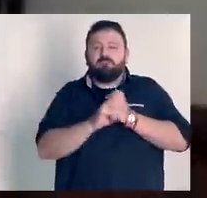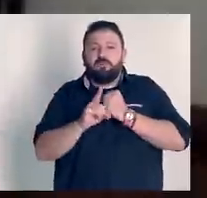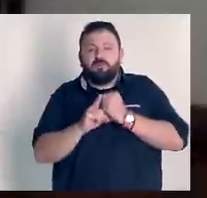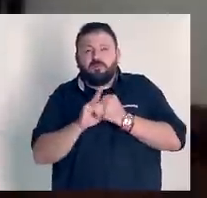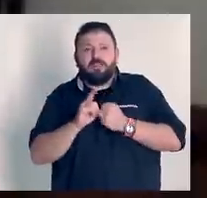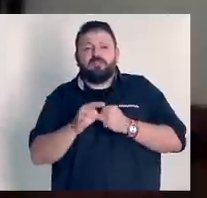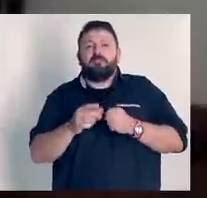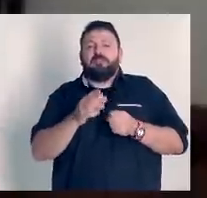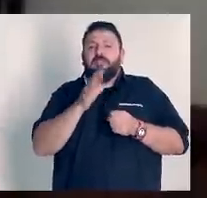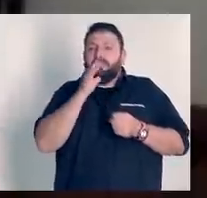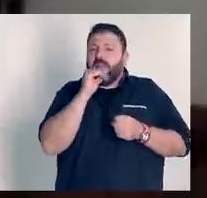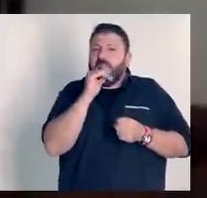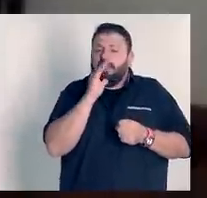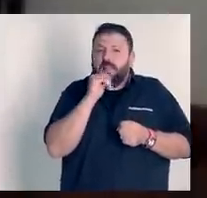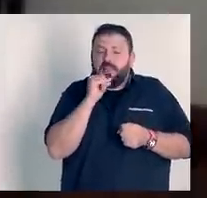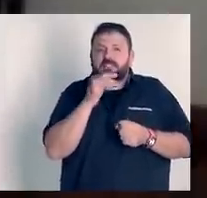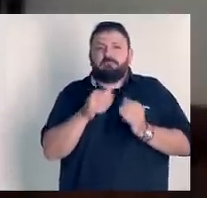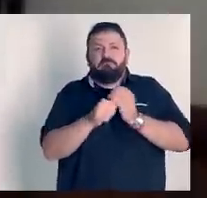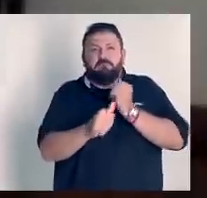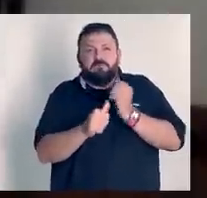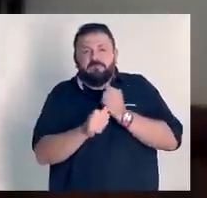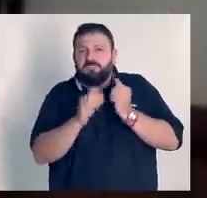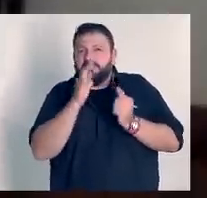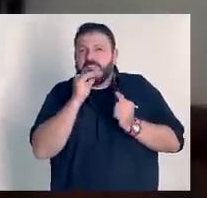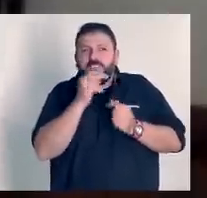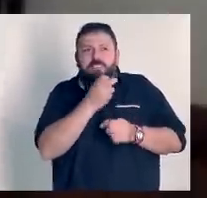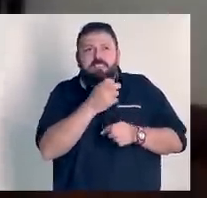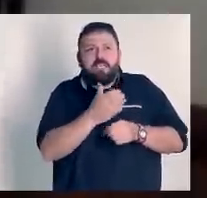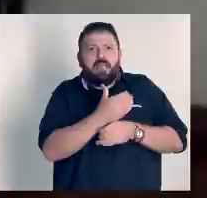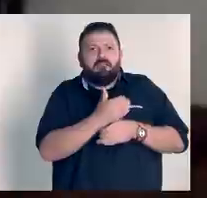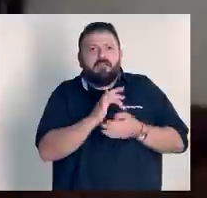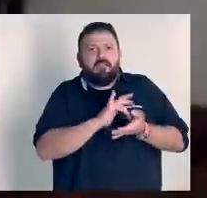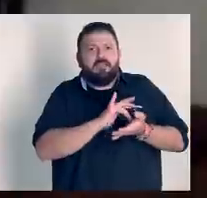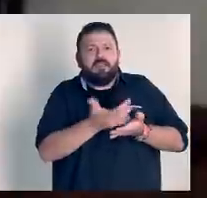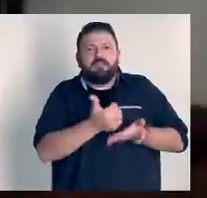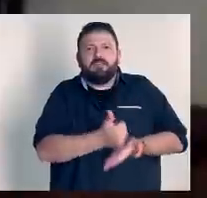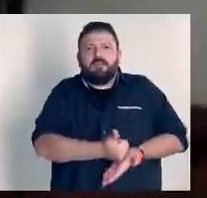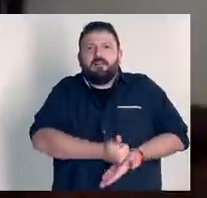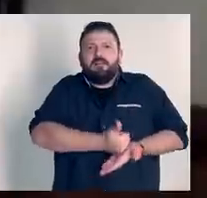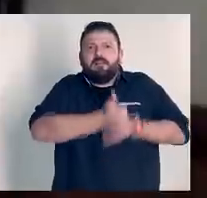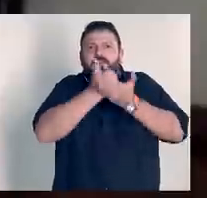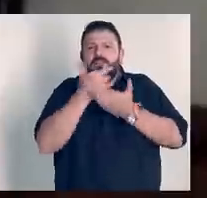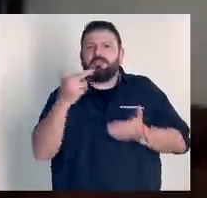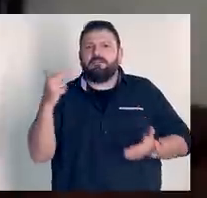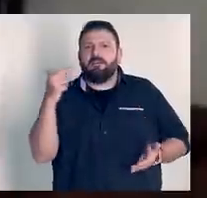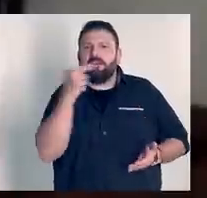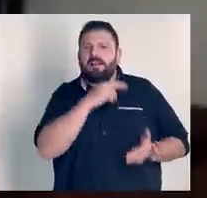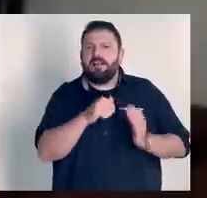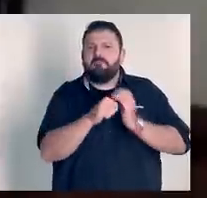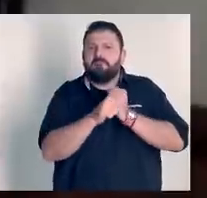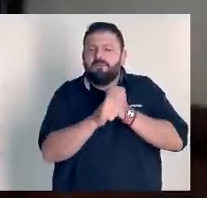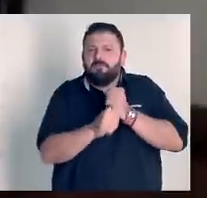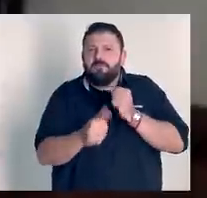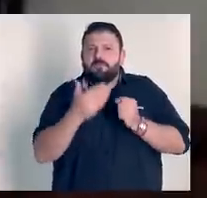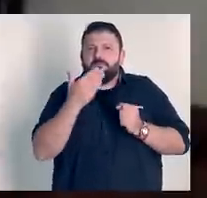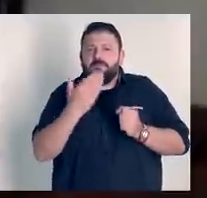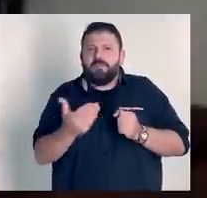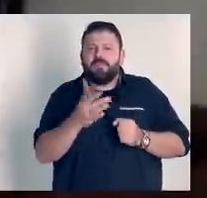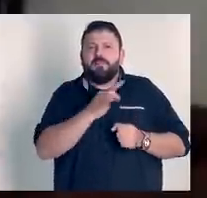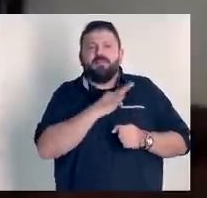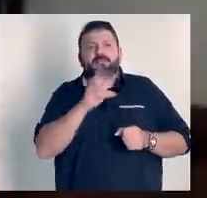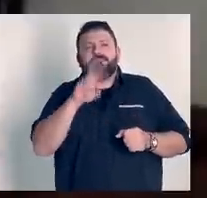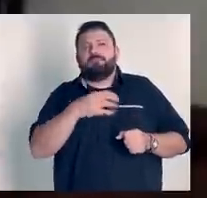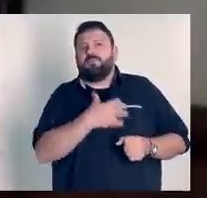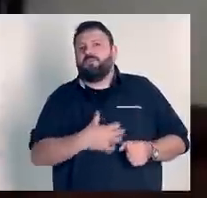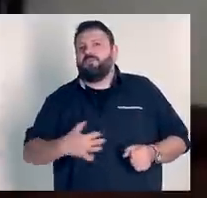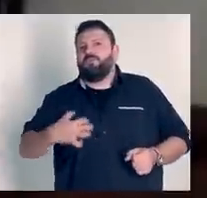semana sin ir al baño, y este café en un día me ha hecho ir al baño como nunca en mi vida, y estoy emocionada porque si no enflaco,